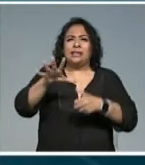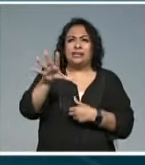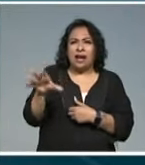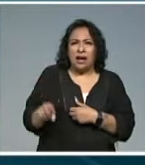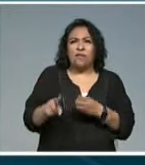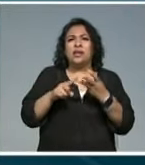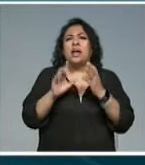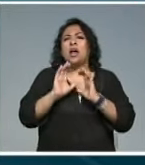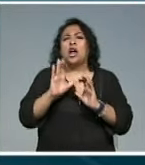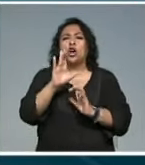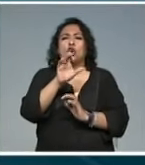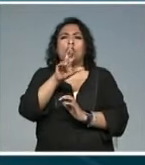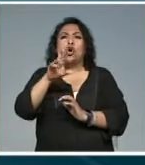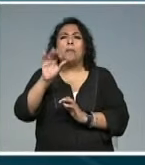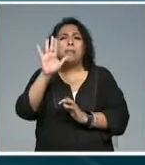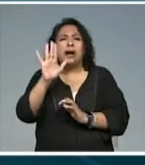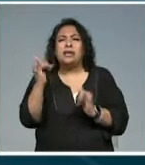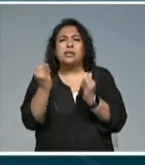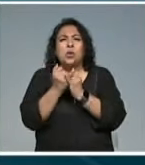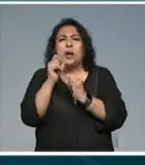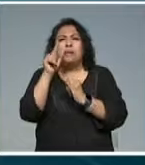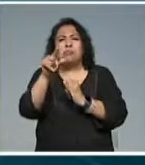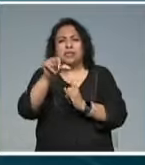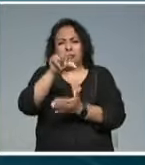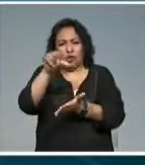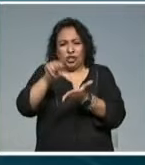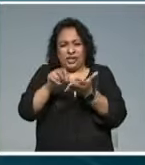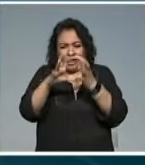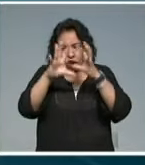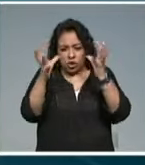y coros que parecen emanar del mismo centro de la tierra.